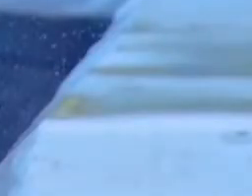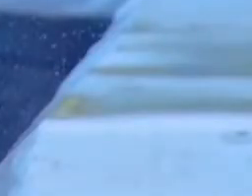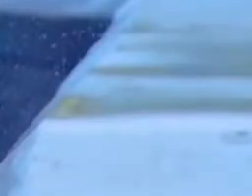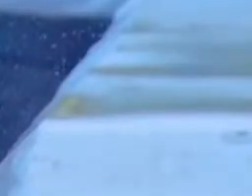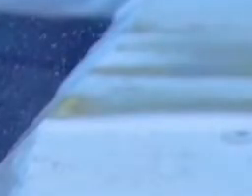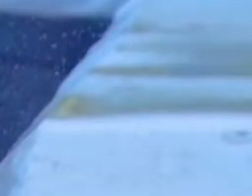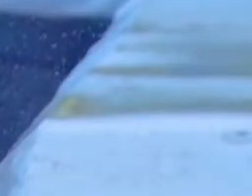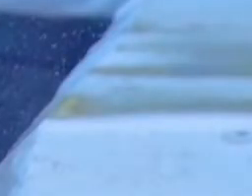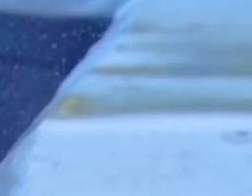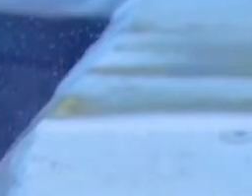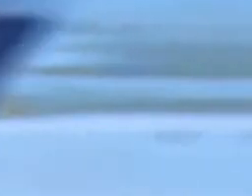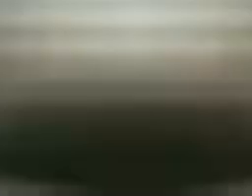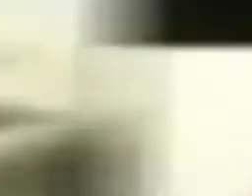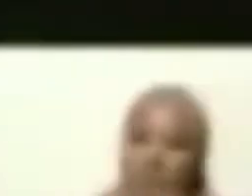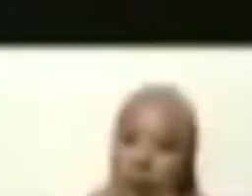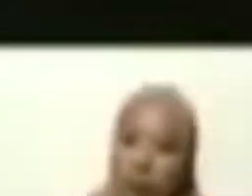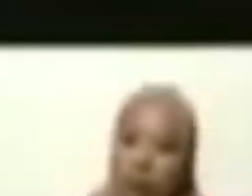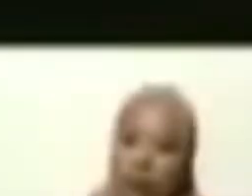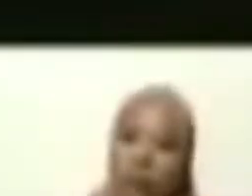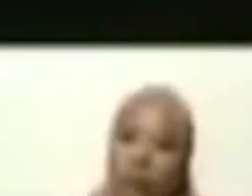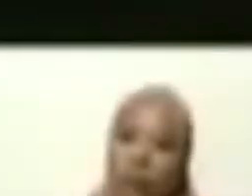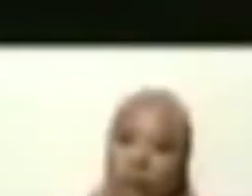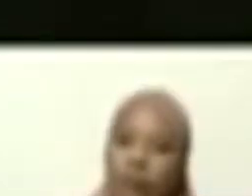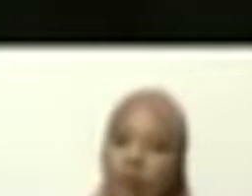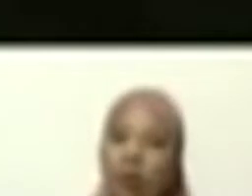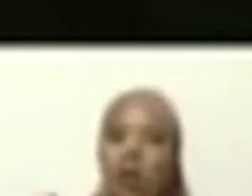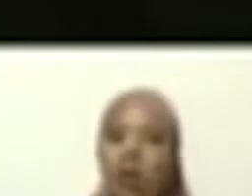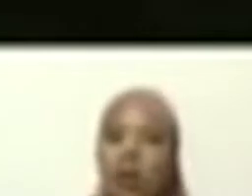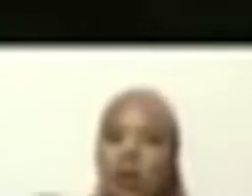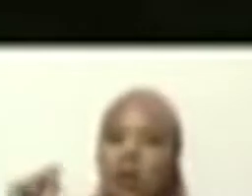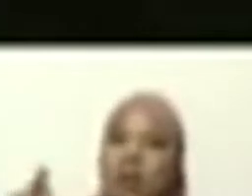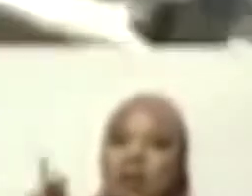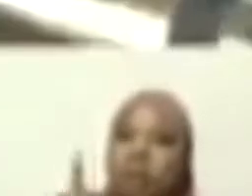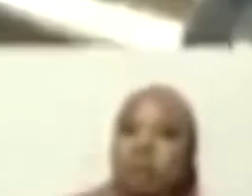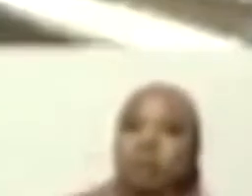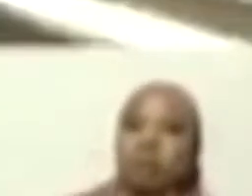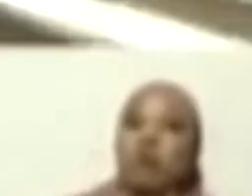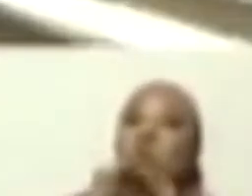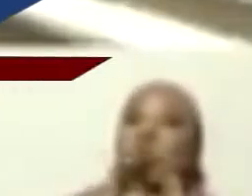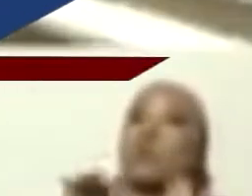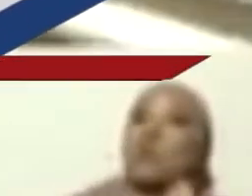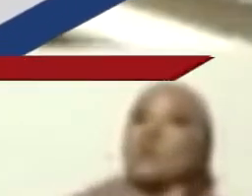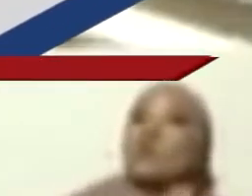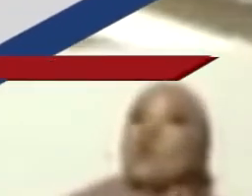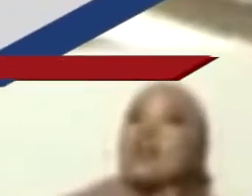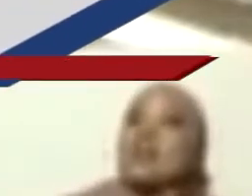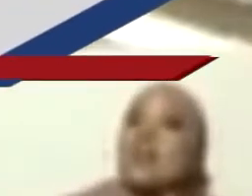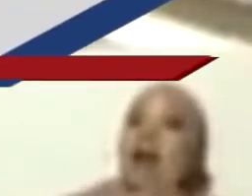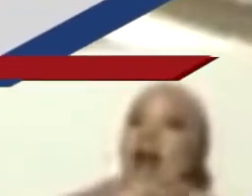y servicios venezolanos. Nuestra participación en este curso es para fomentar